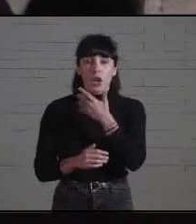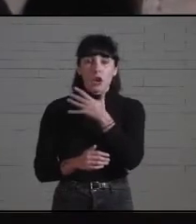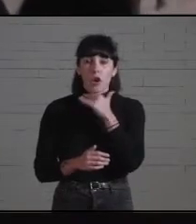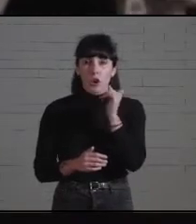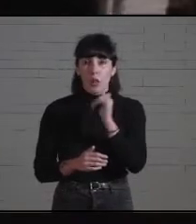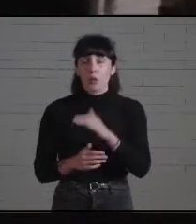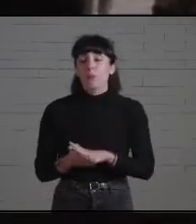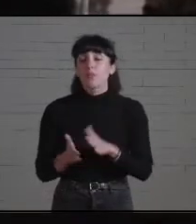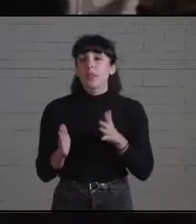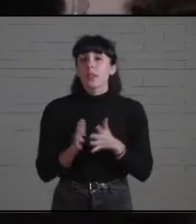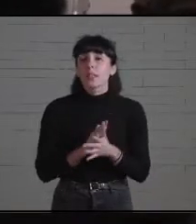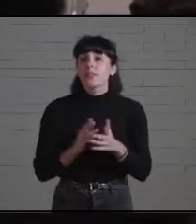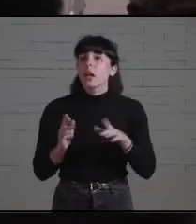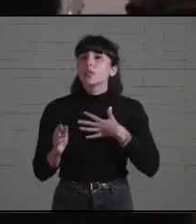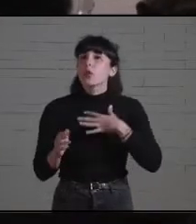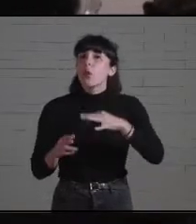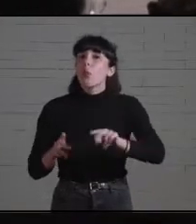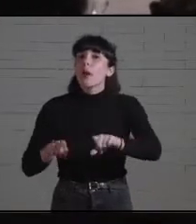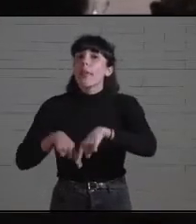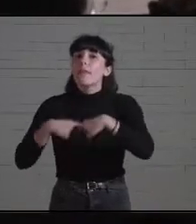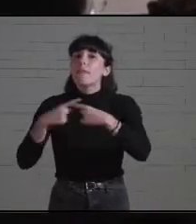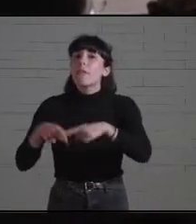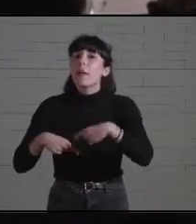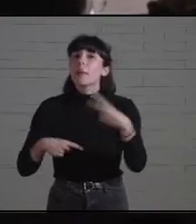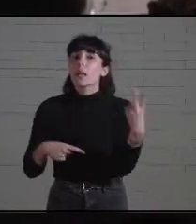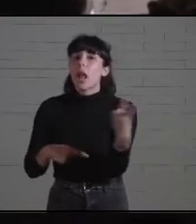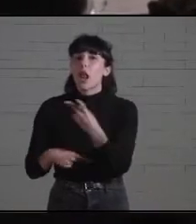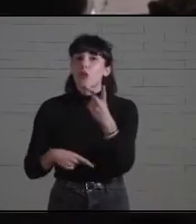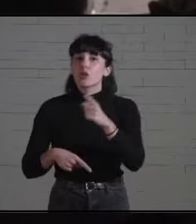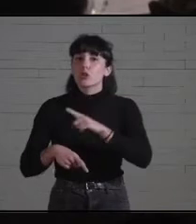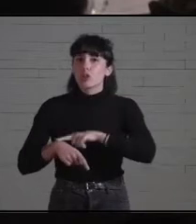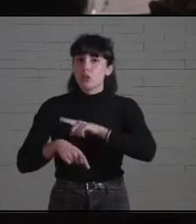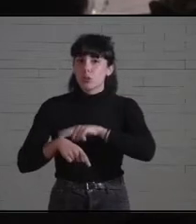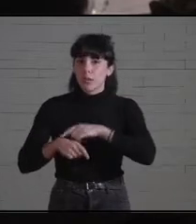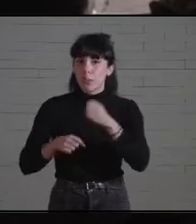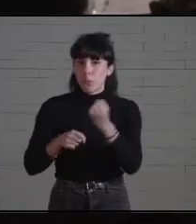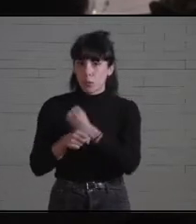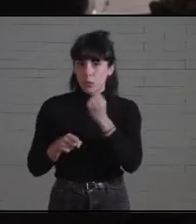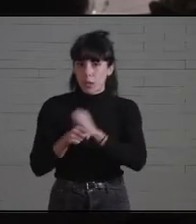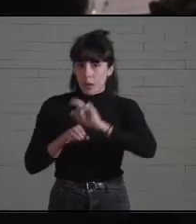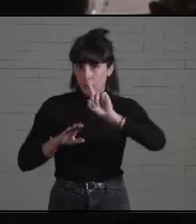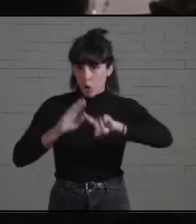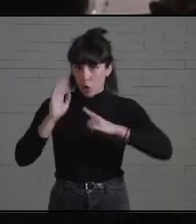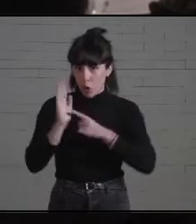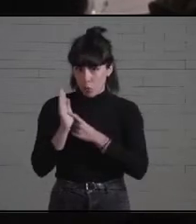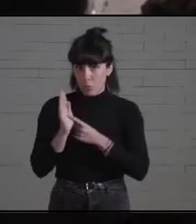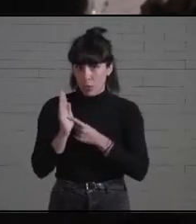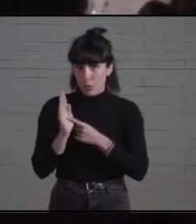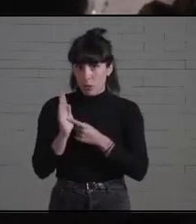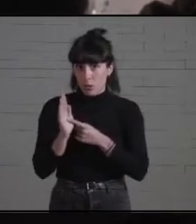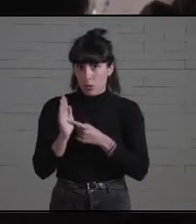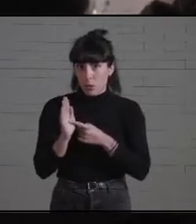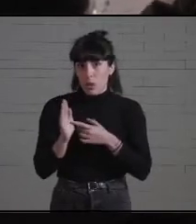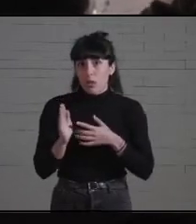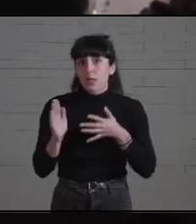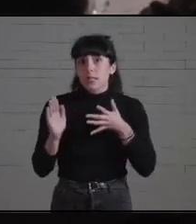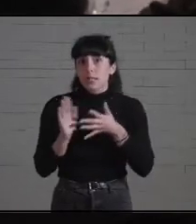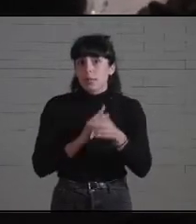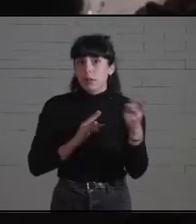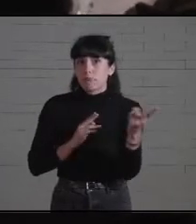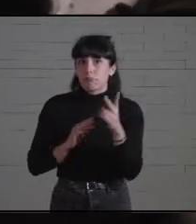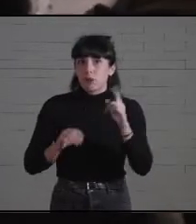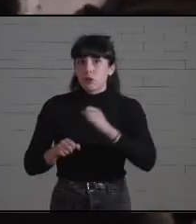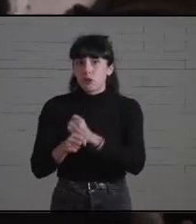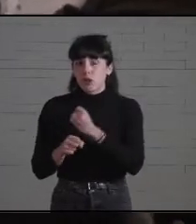Estos son solamente las familias que trabajan los dos a tiempo completo, ¿vale? Porque, bueno, oye, trabajan los dos a tiempo completo, ¿no?